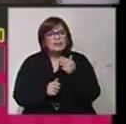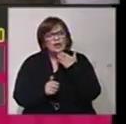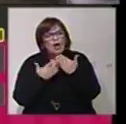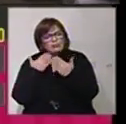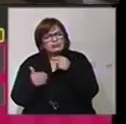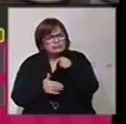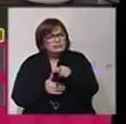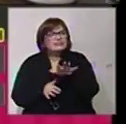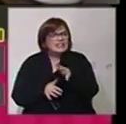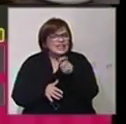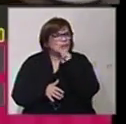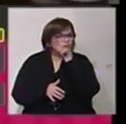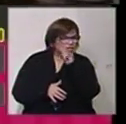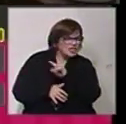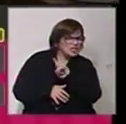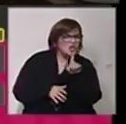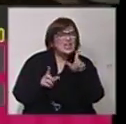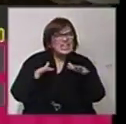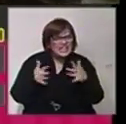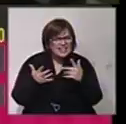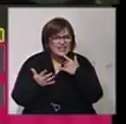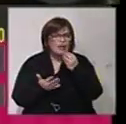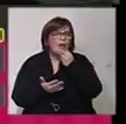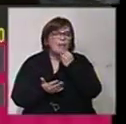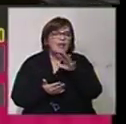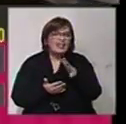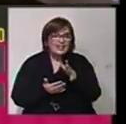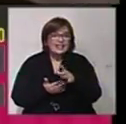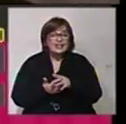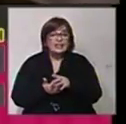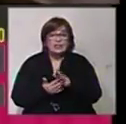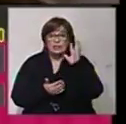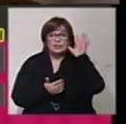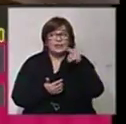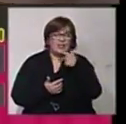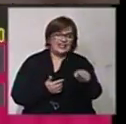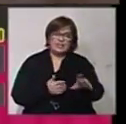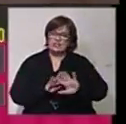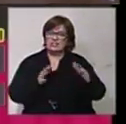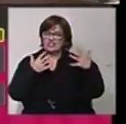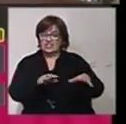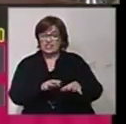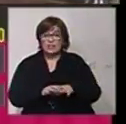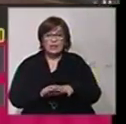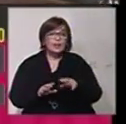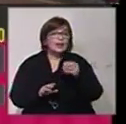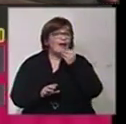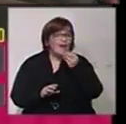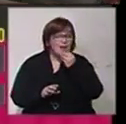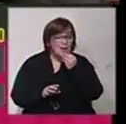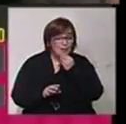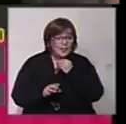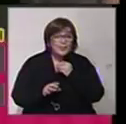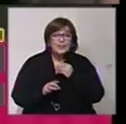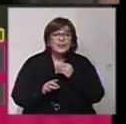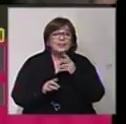vos? ¿Qué le gustó? ¿Qué no le gustó? ¿Qué cosas probó? No me lo imagino diciéndote, no, eso no lo voy a probar. Bueno, probó